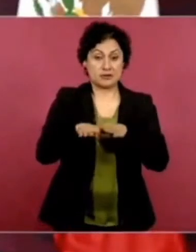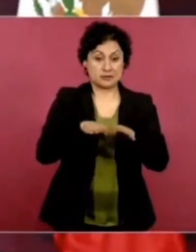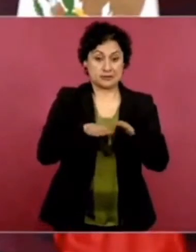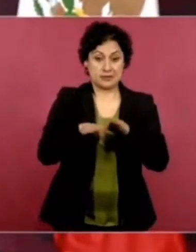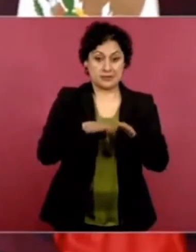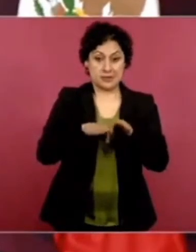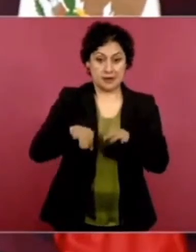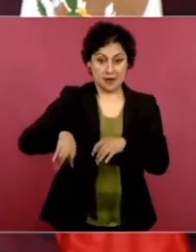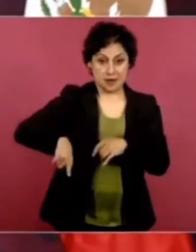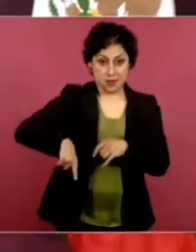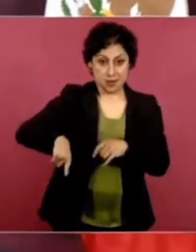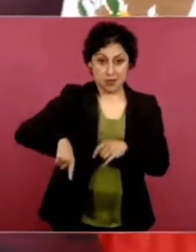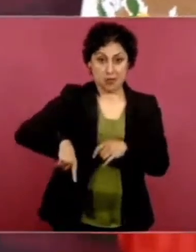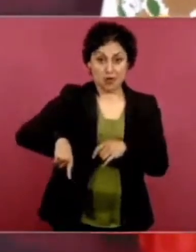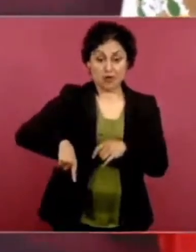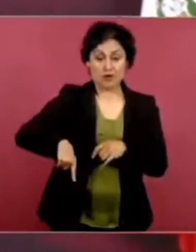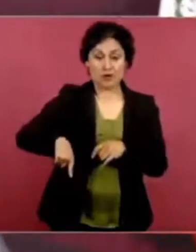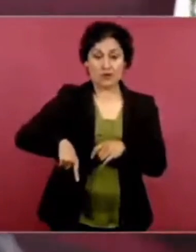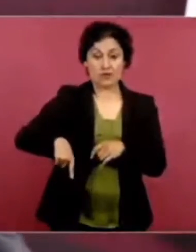empezaron